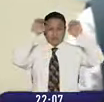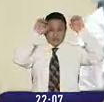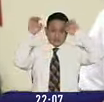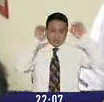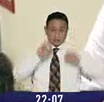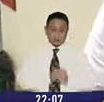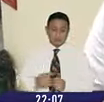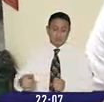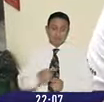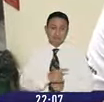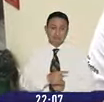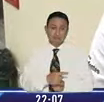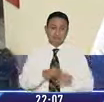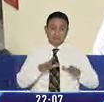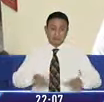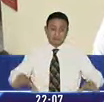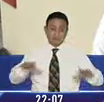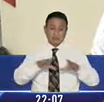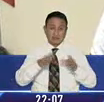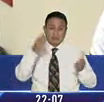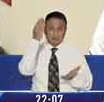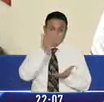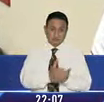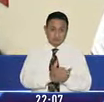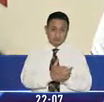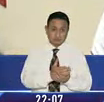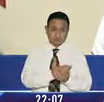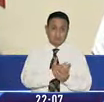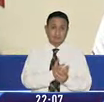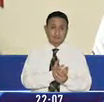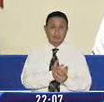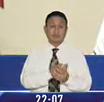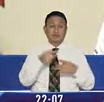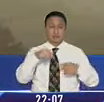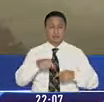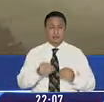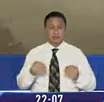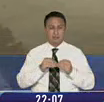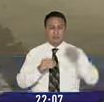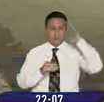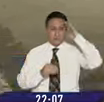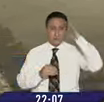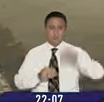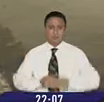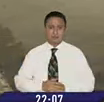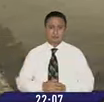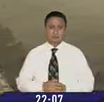acortarles el centro de cobertura de ellos y de igual manera poner más, ¿no?